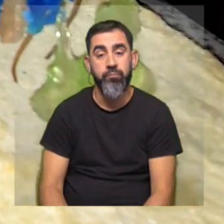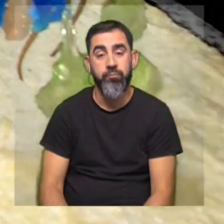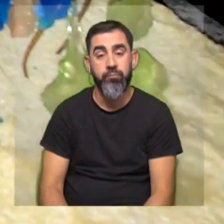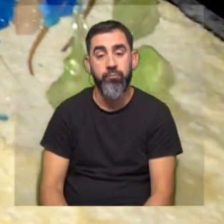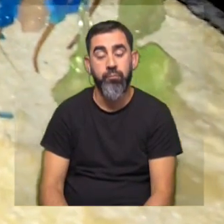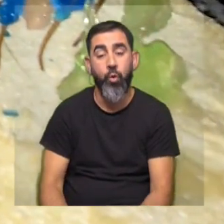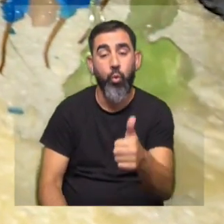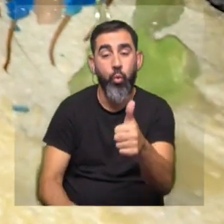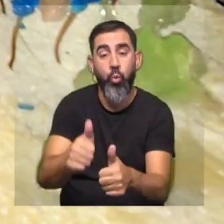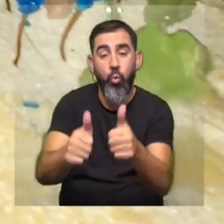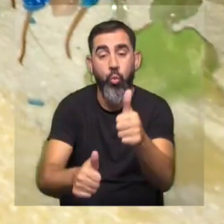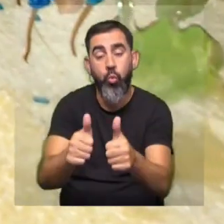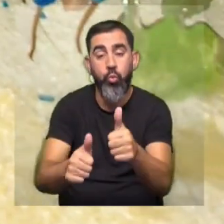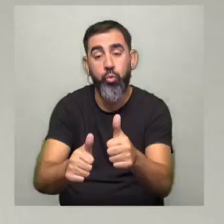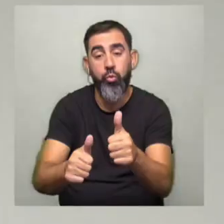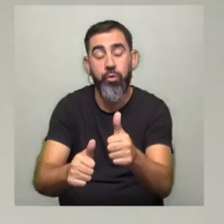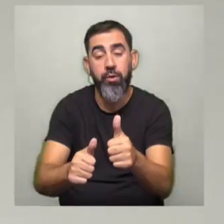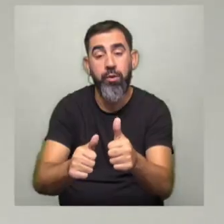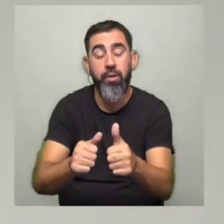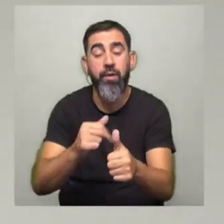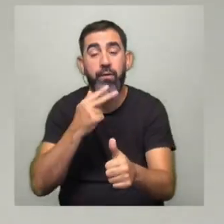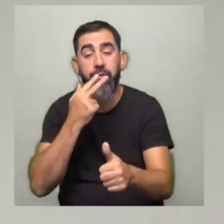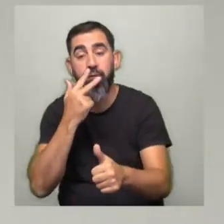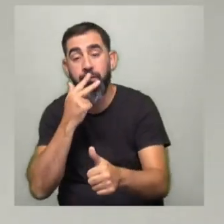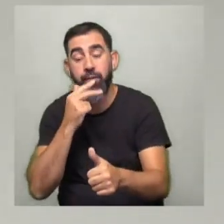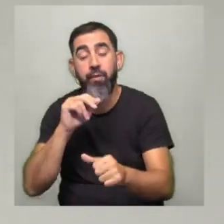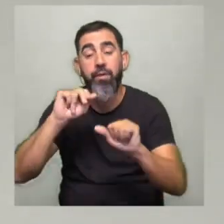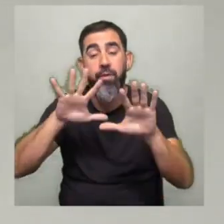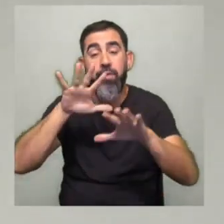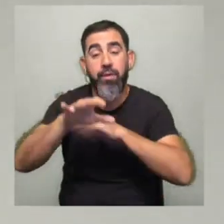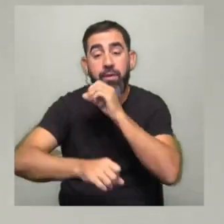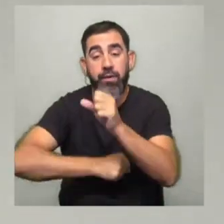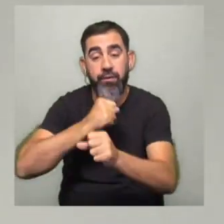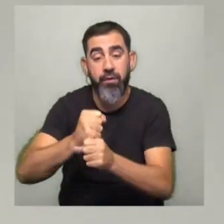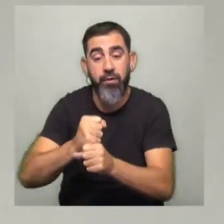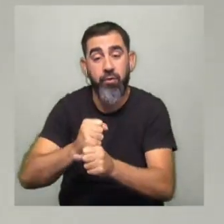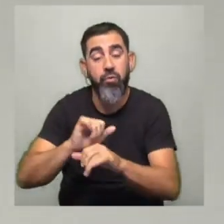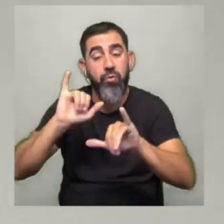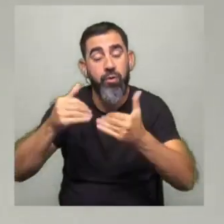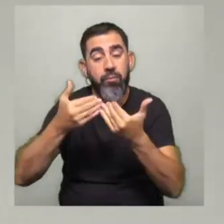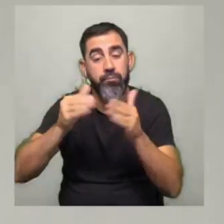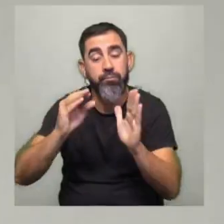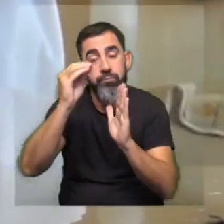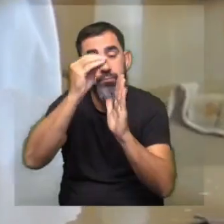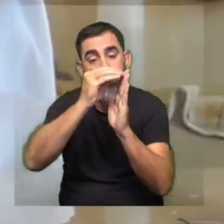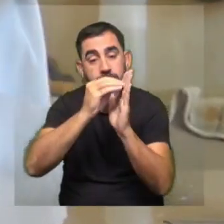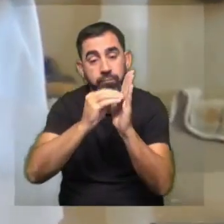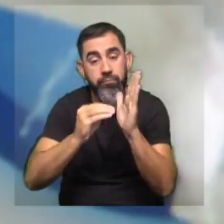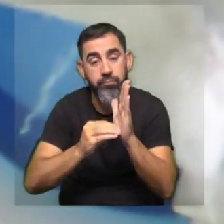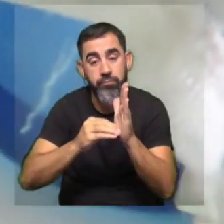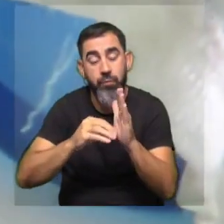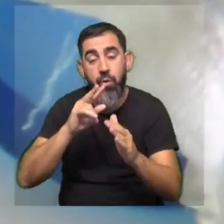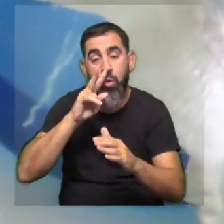El Concurso Nacional de Crecimiento de Cristales celebra sus 10 años y ya están abiertas las inscripciones para